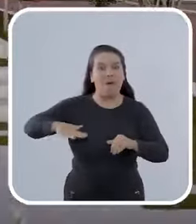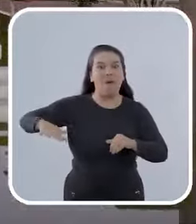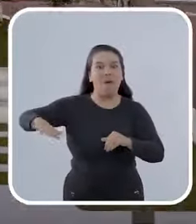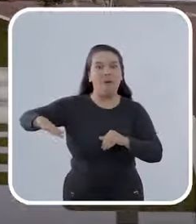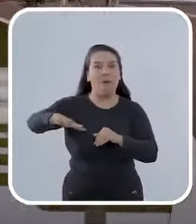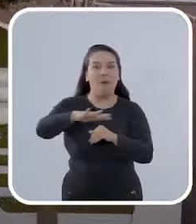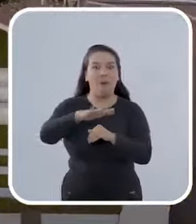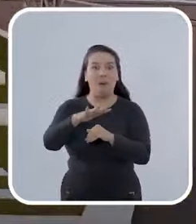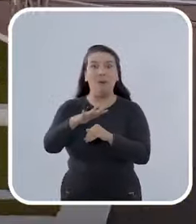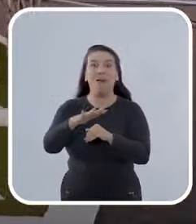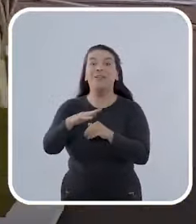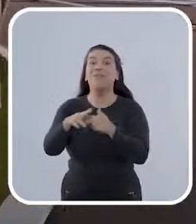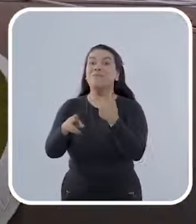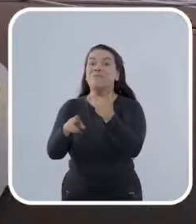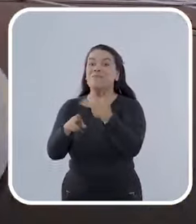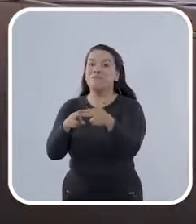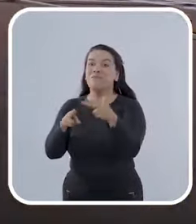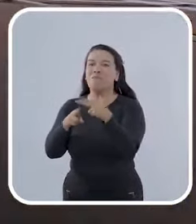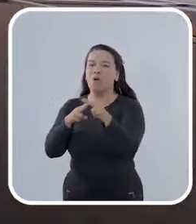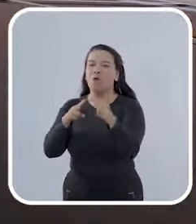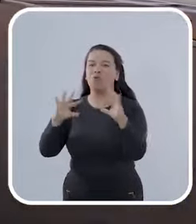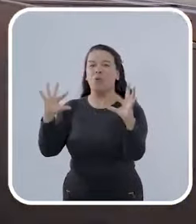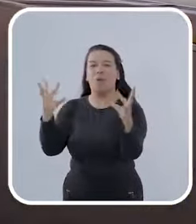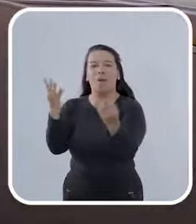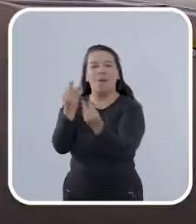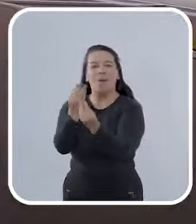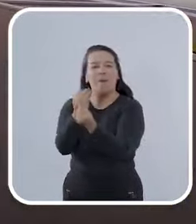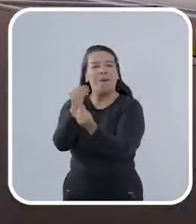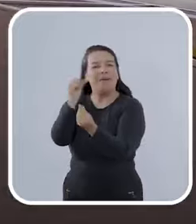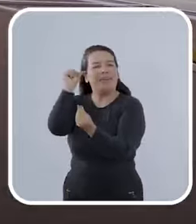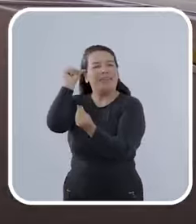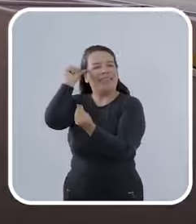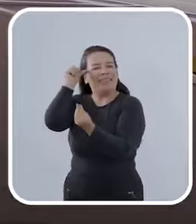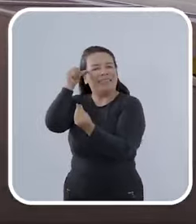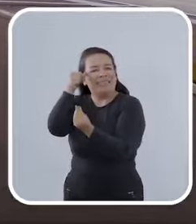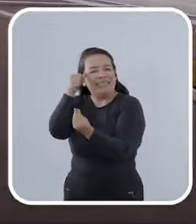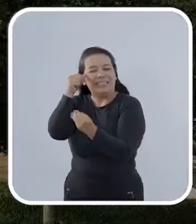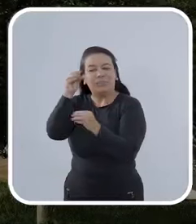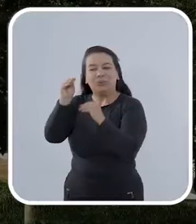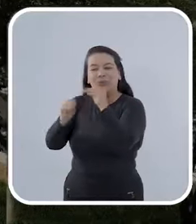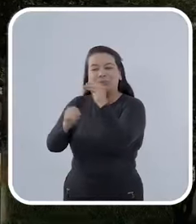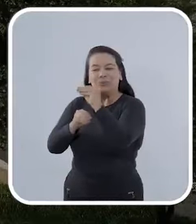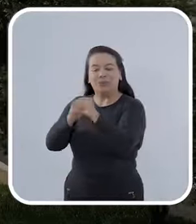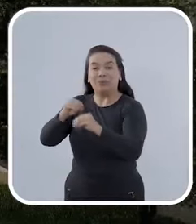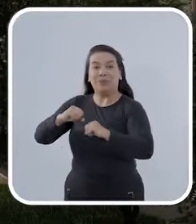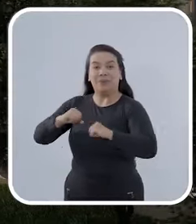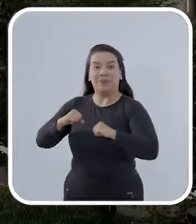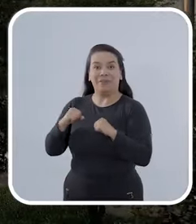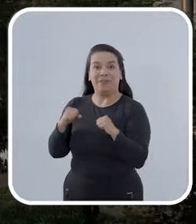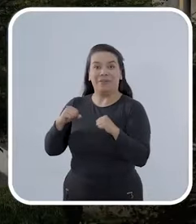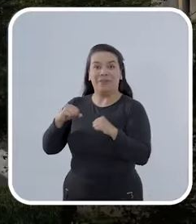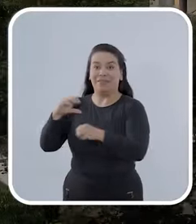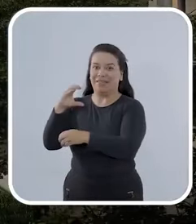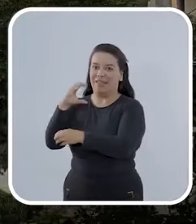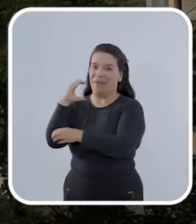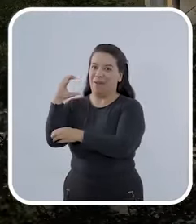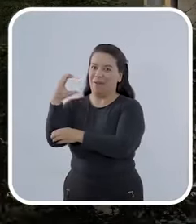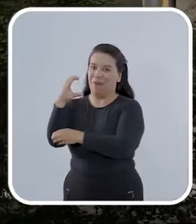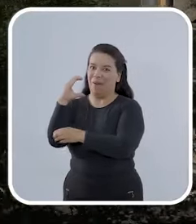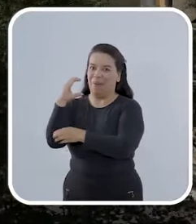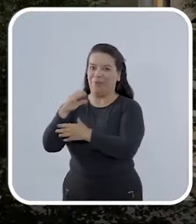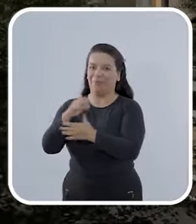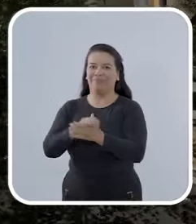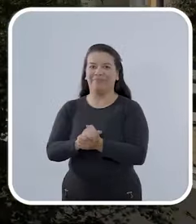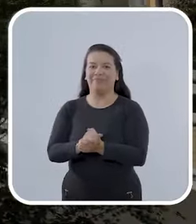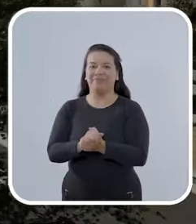colocar grandes iluminaciones bajo el viaducto de la ciudad, especialmente en la avenida Caracas. Sin duda alguna, el reto de los arquitectos